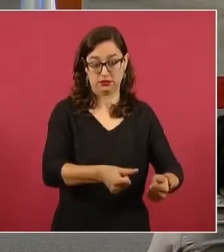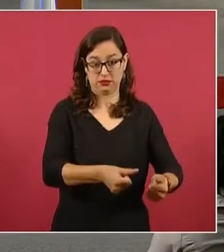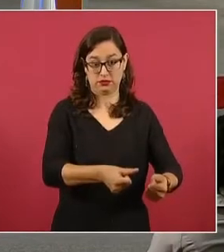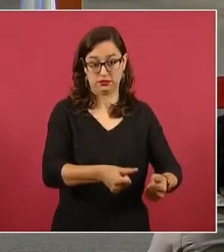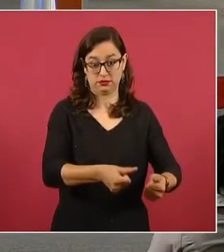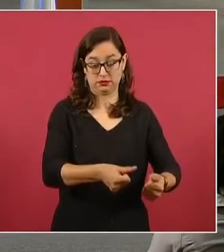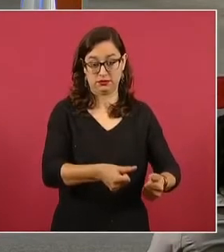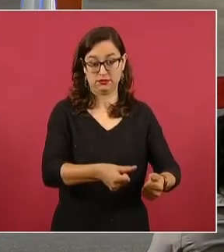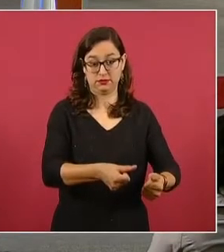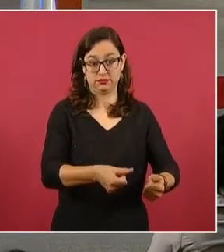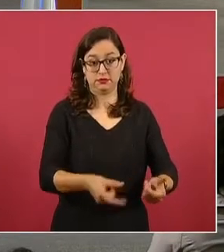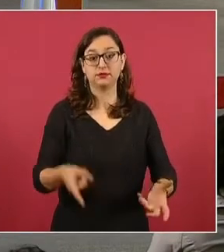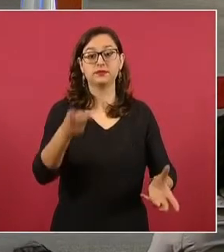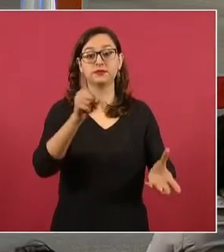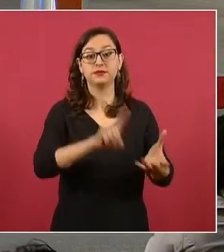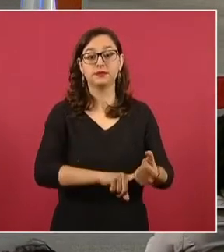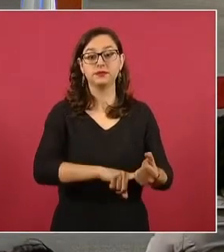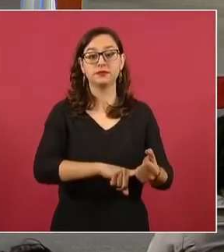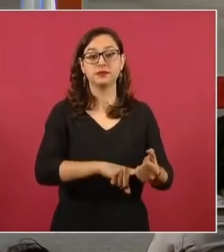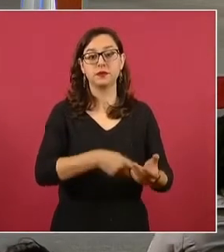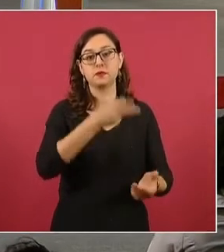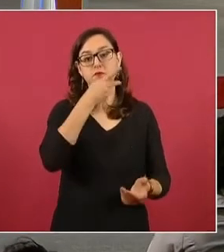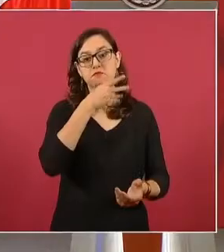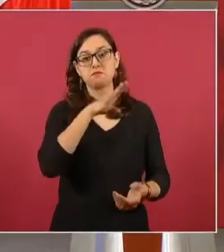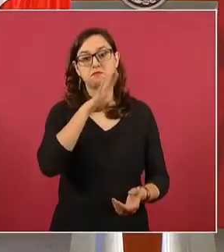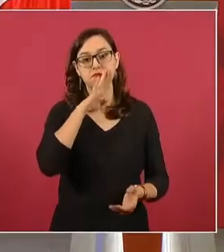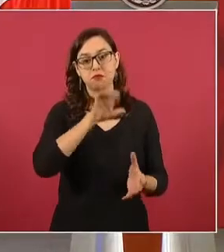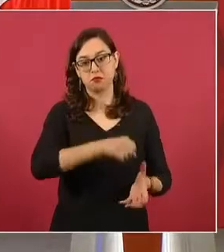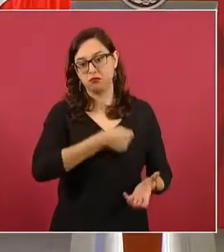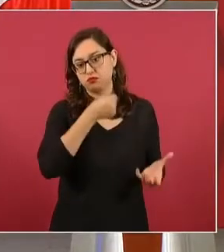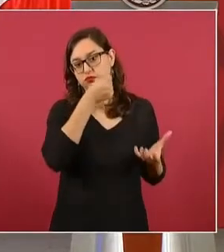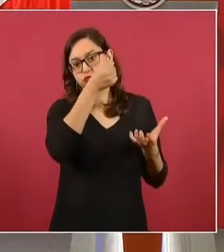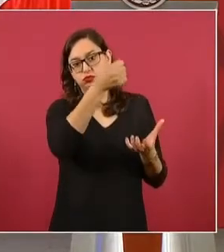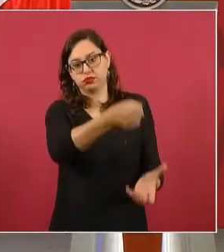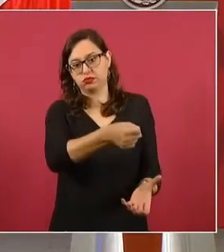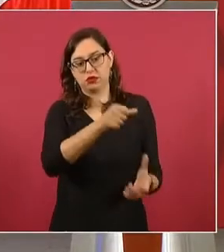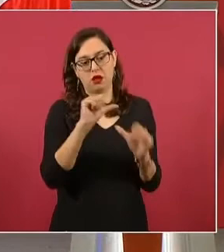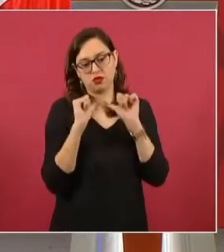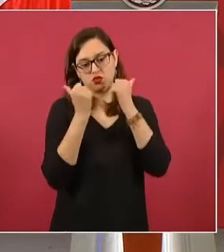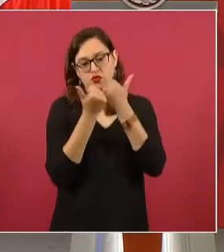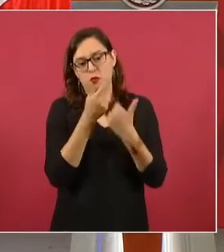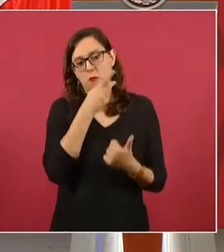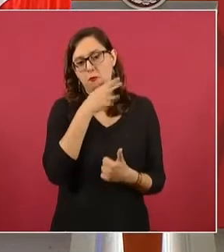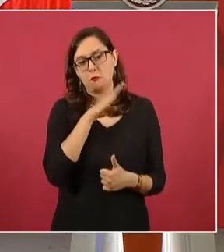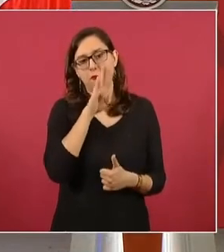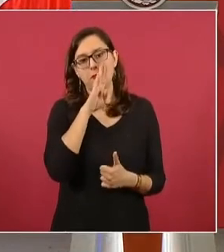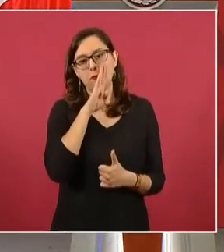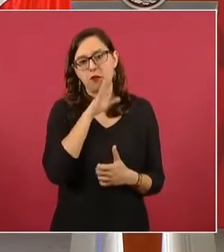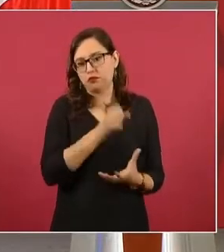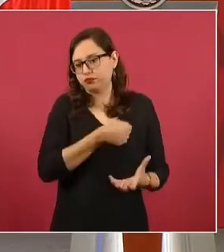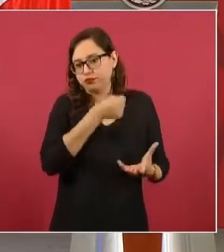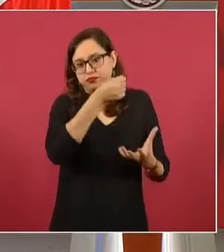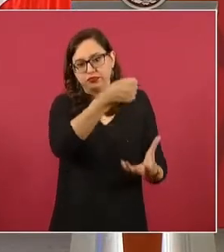Esto lo manejan los padres de familia, sociedades de madres y padres de familia.